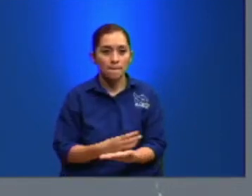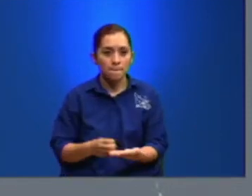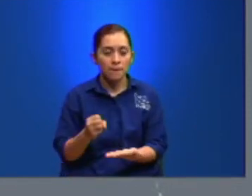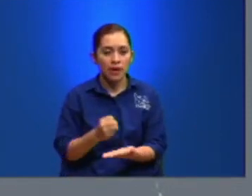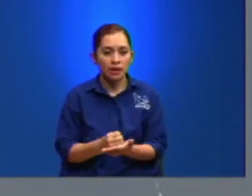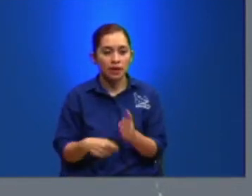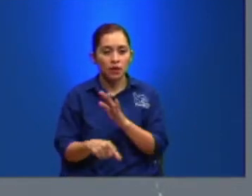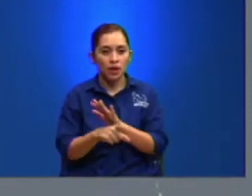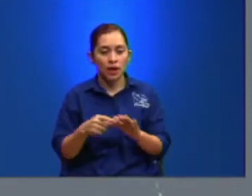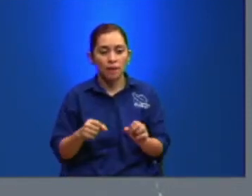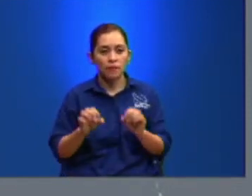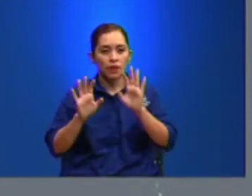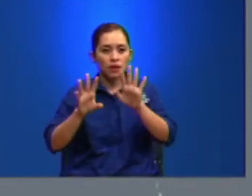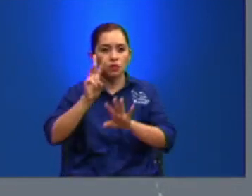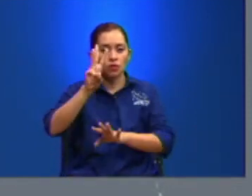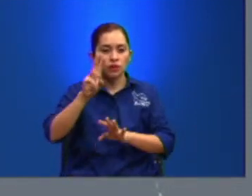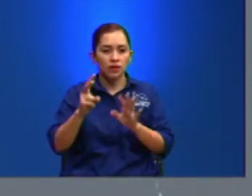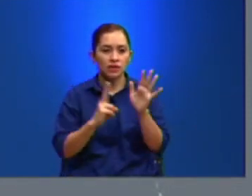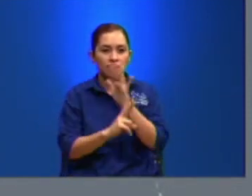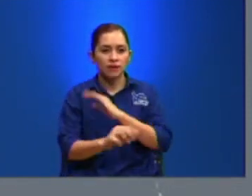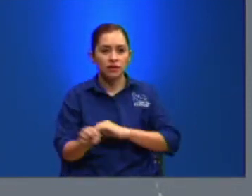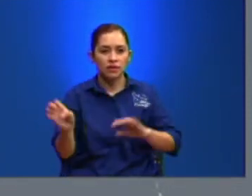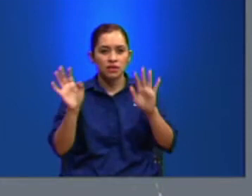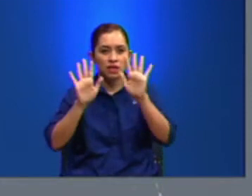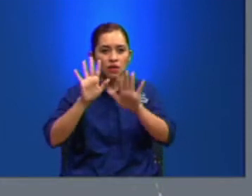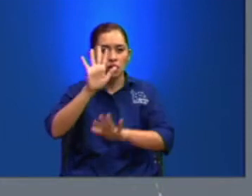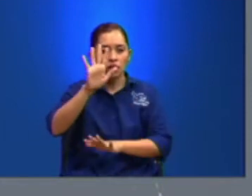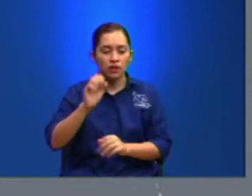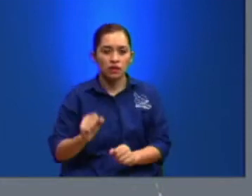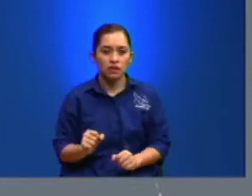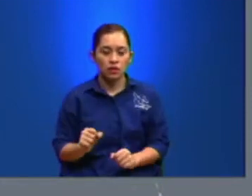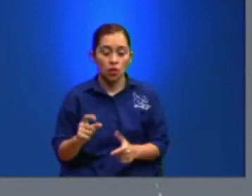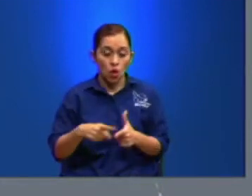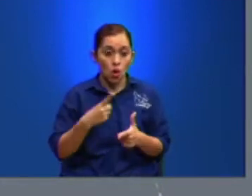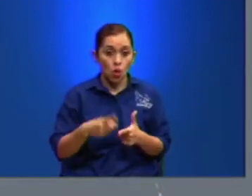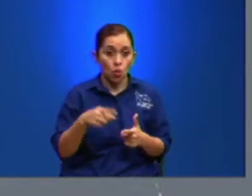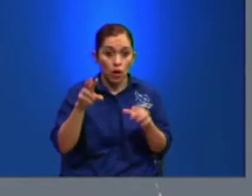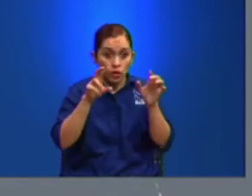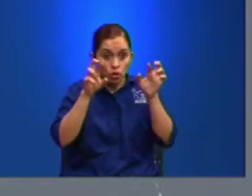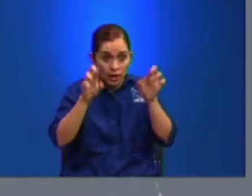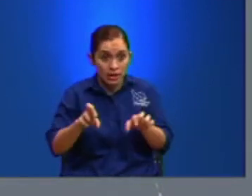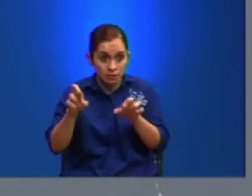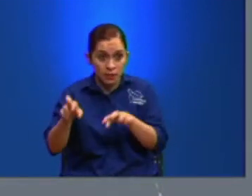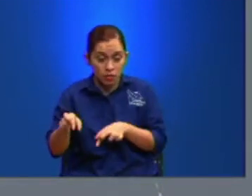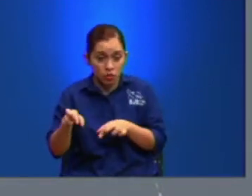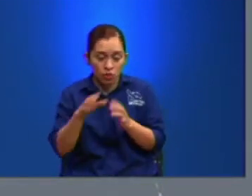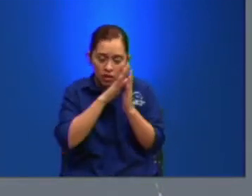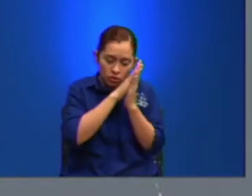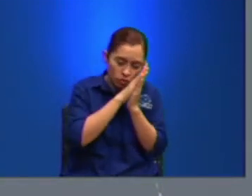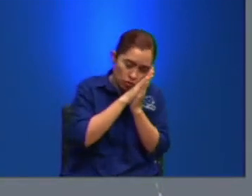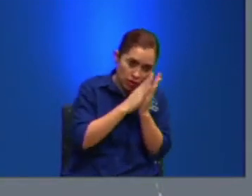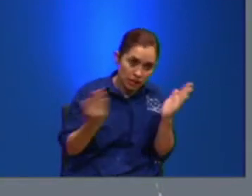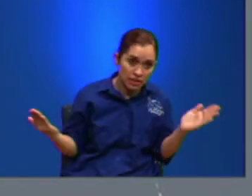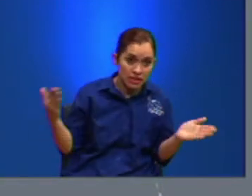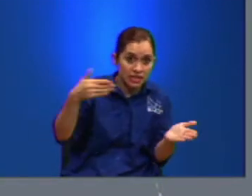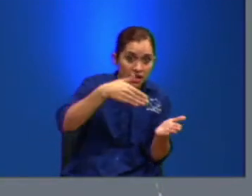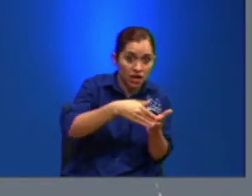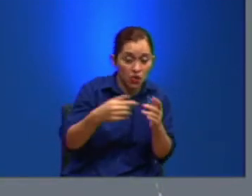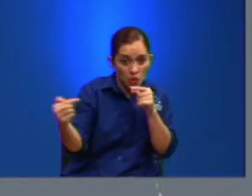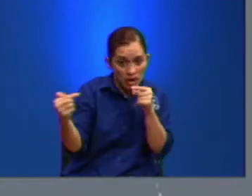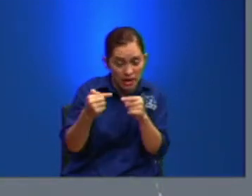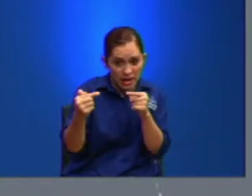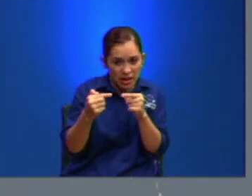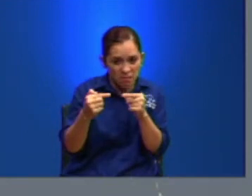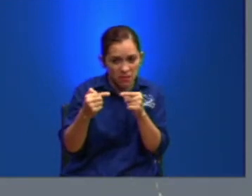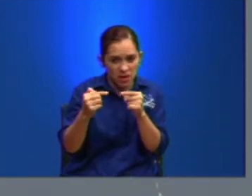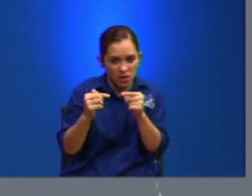pero mientras los hombres dormían vino su enemigo y sembró cizaña entre el trigo y se fue aquí es un enemigo que está